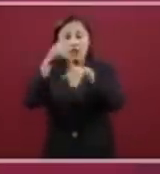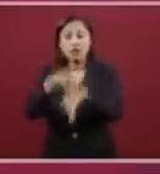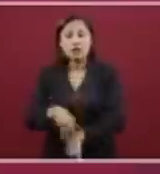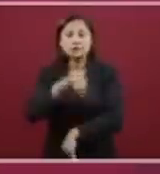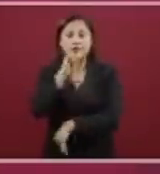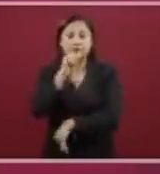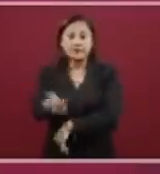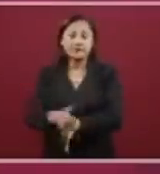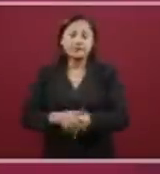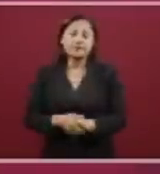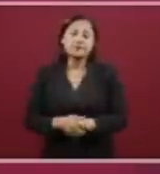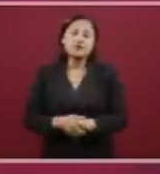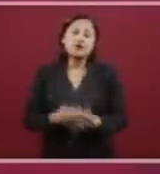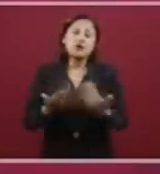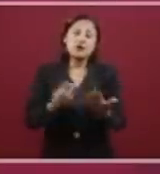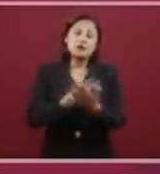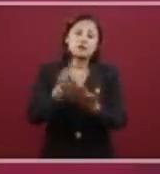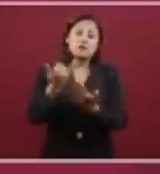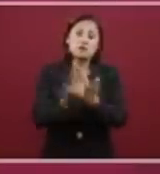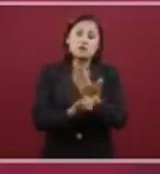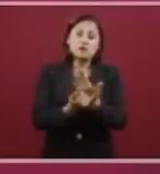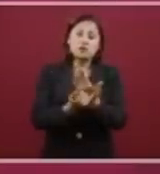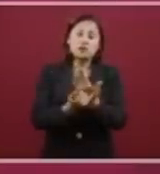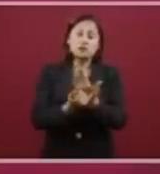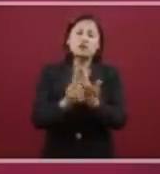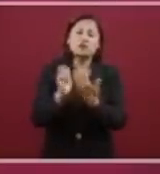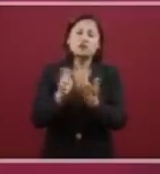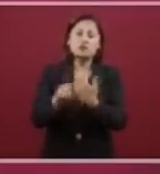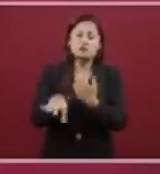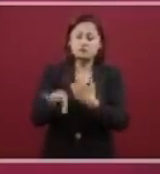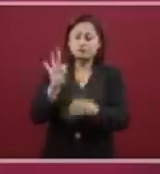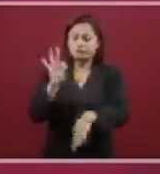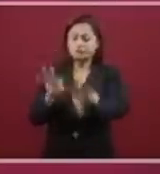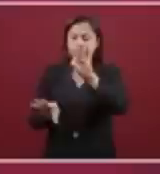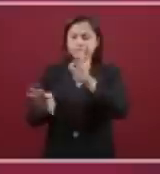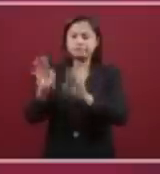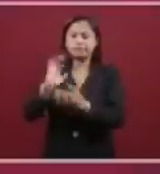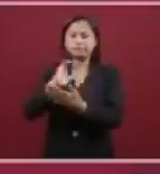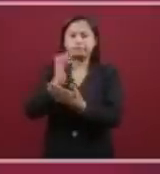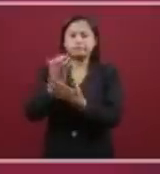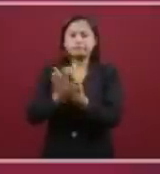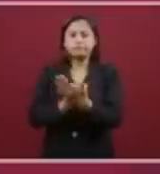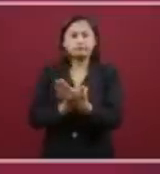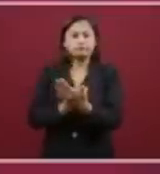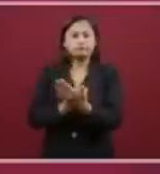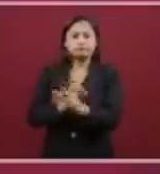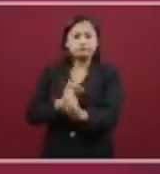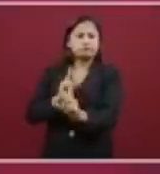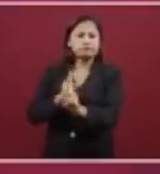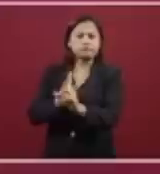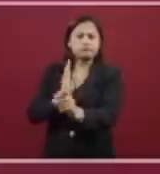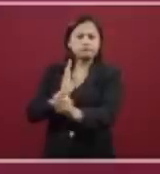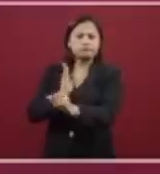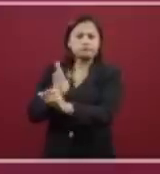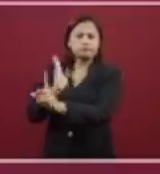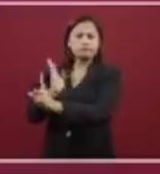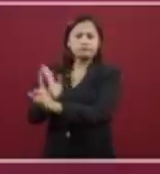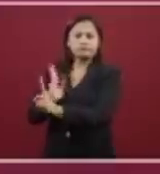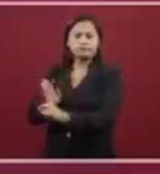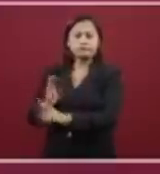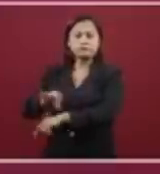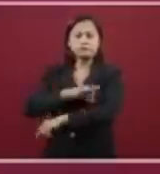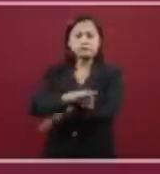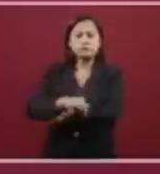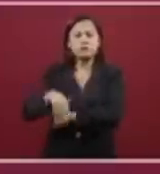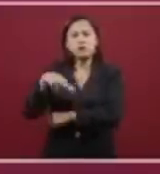proceso concluyó con la contratación por adjudicación directa a los arquitectos norman foster